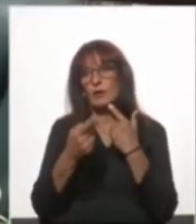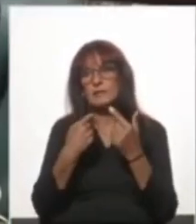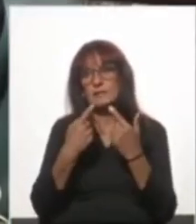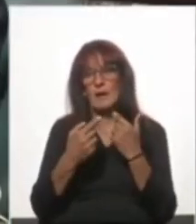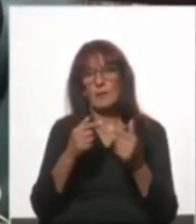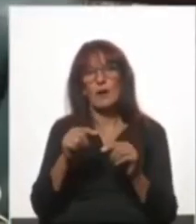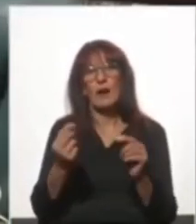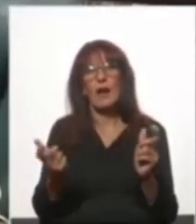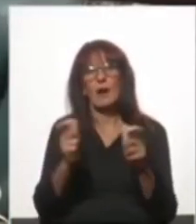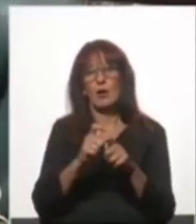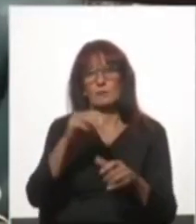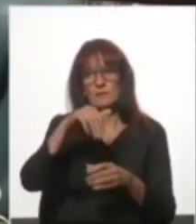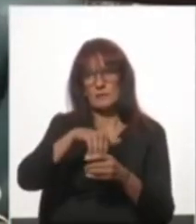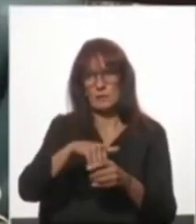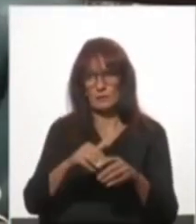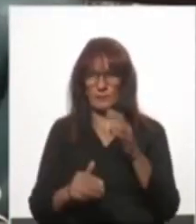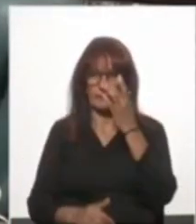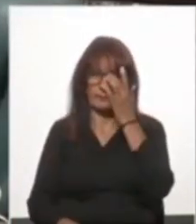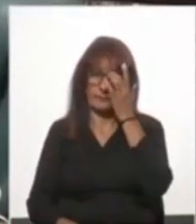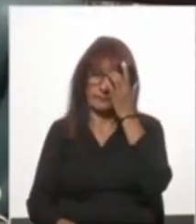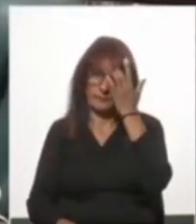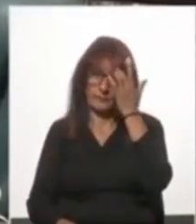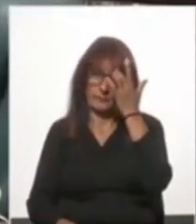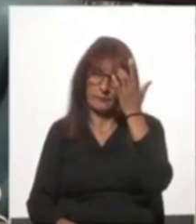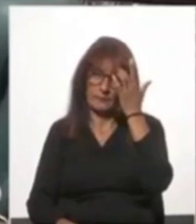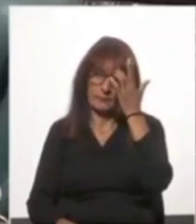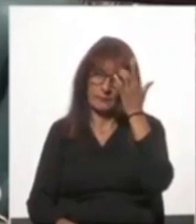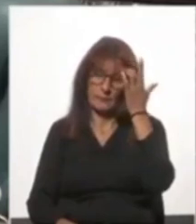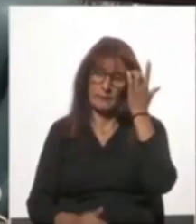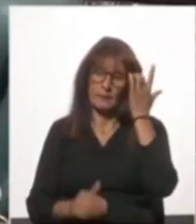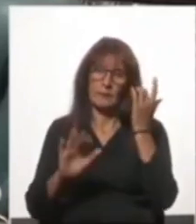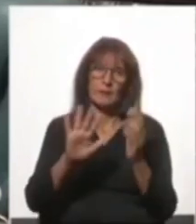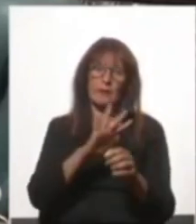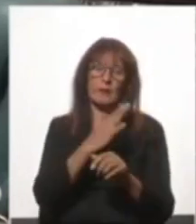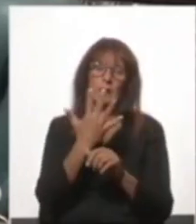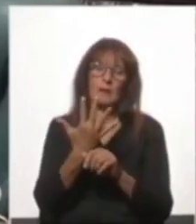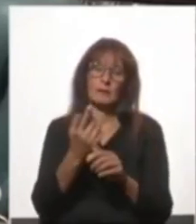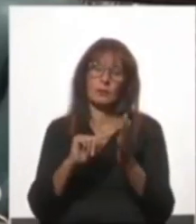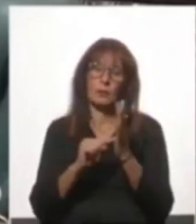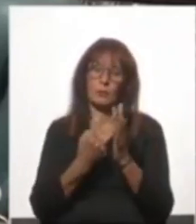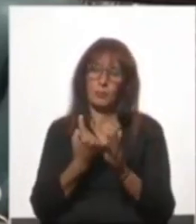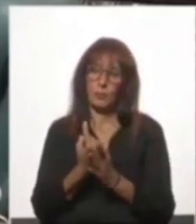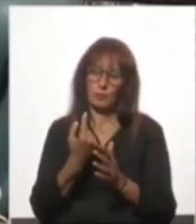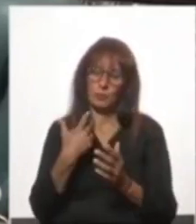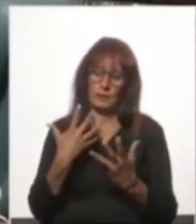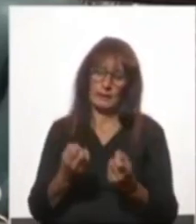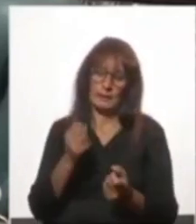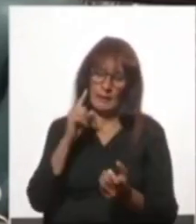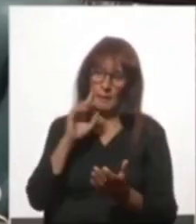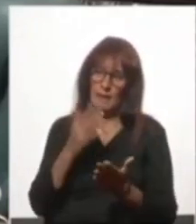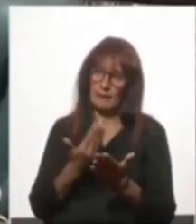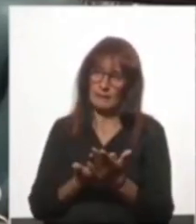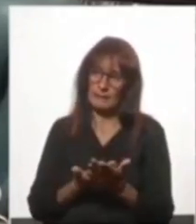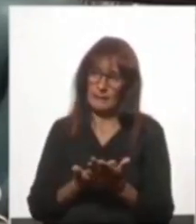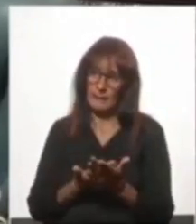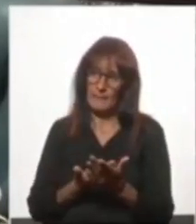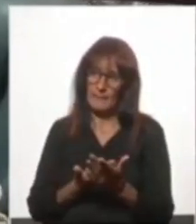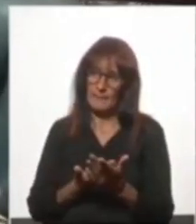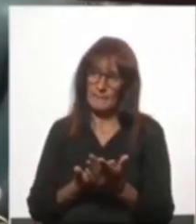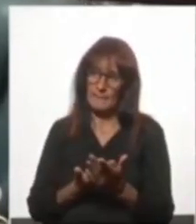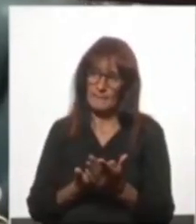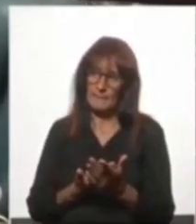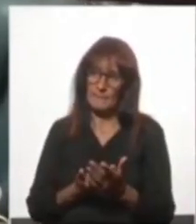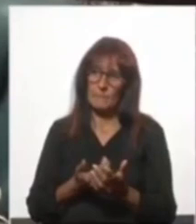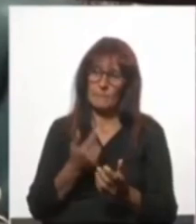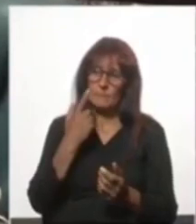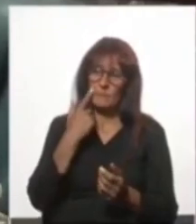comisión. Bien, el quinto punto que queríamos plantear también es el del